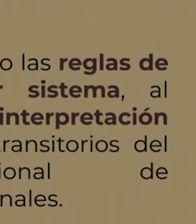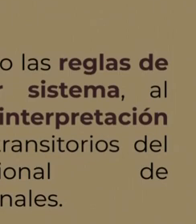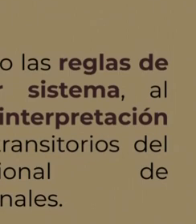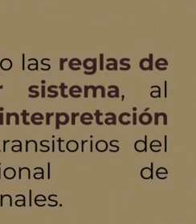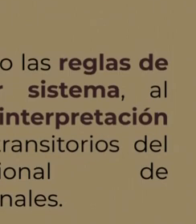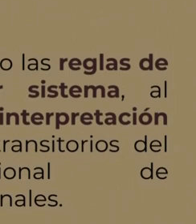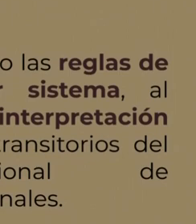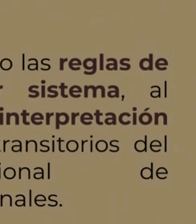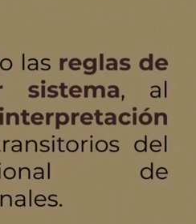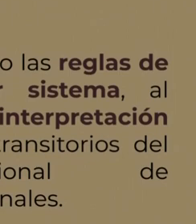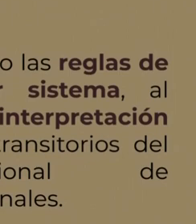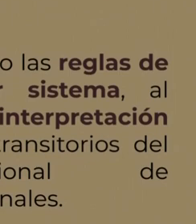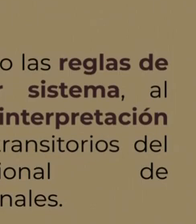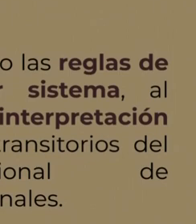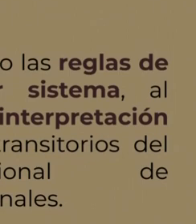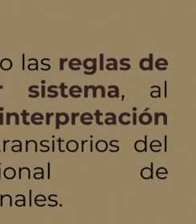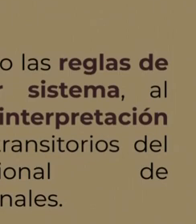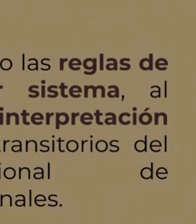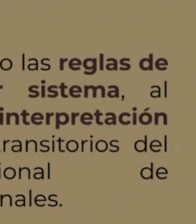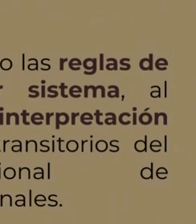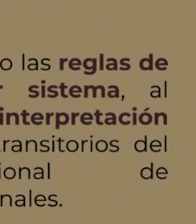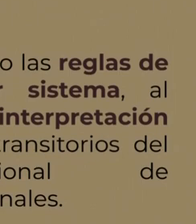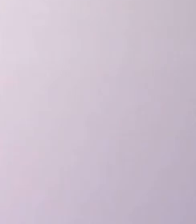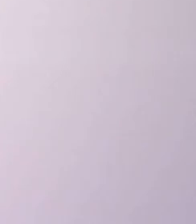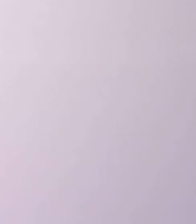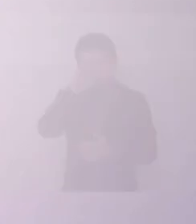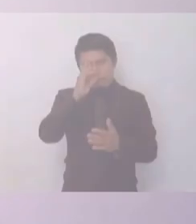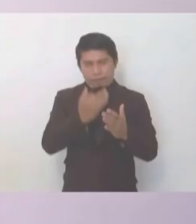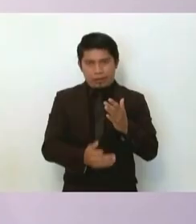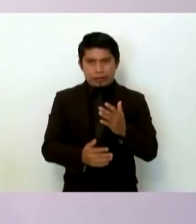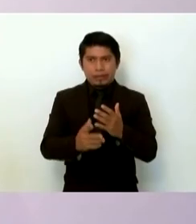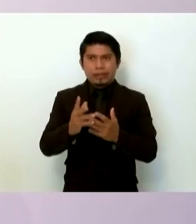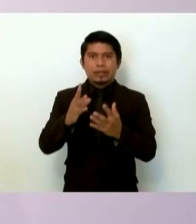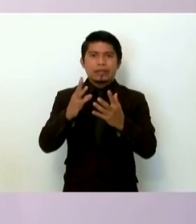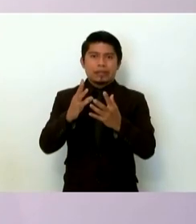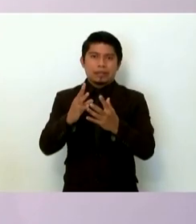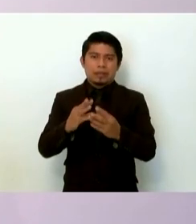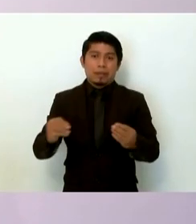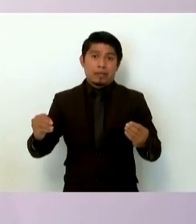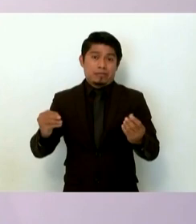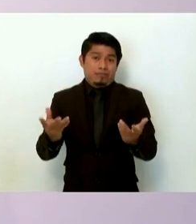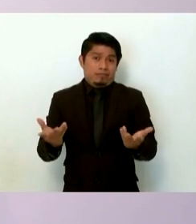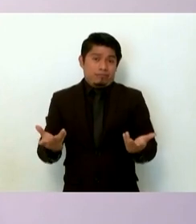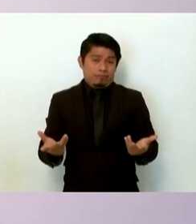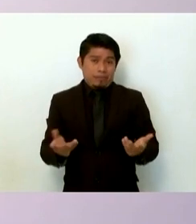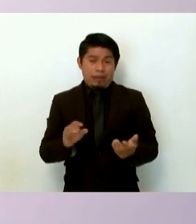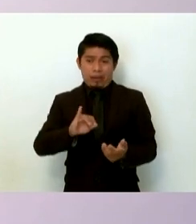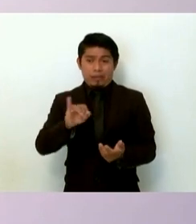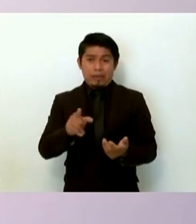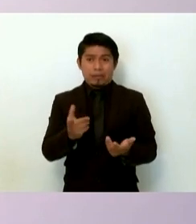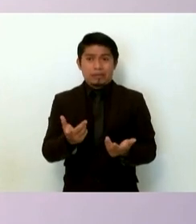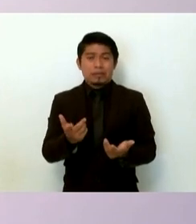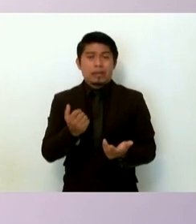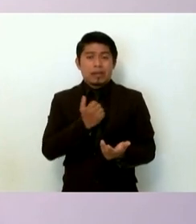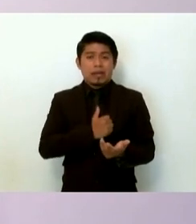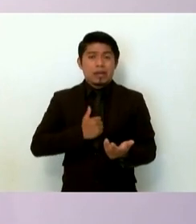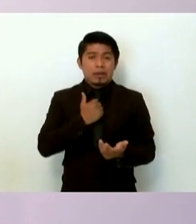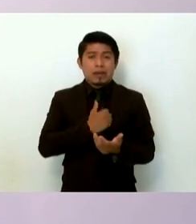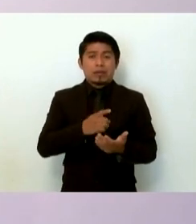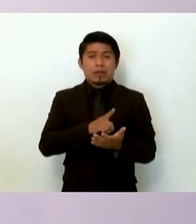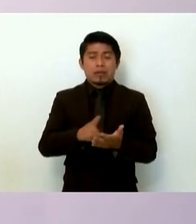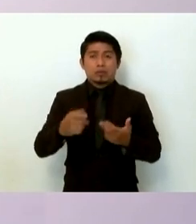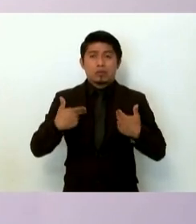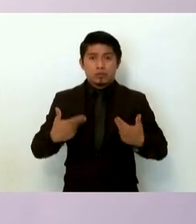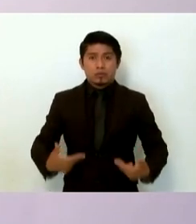falso nunca prescribe un delito de de deshumanidad y de esta grave violación a los derechos